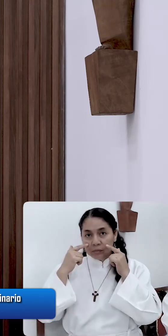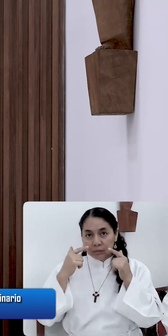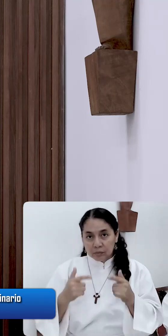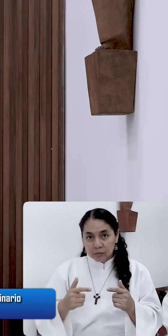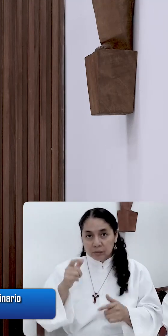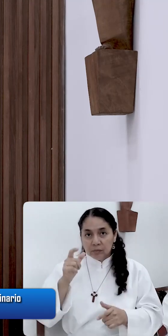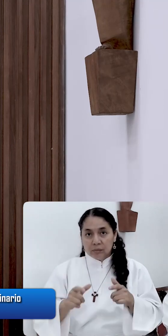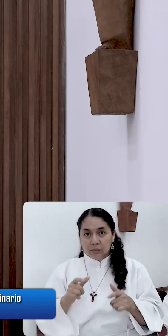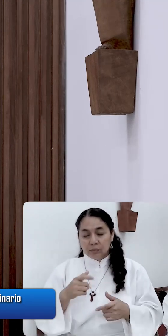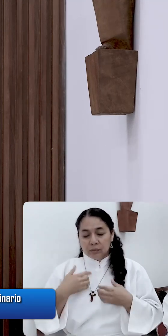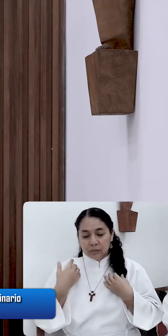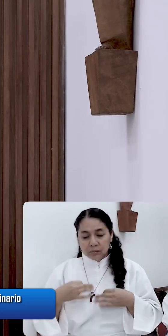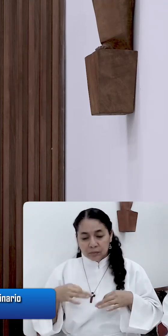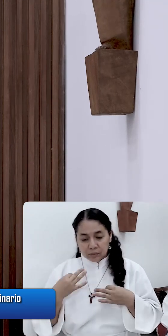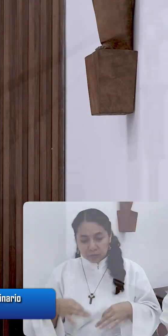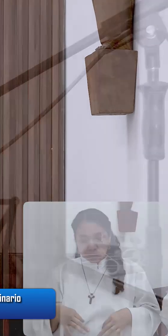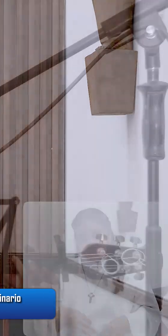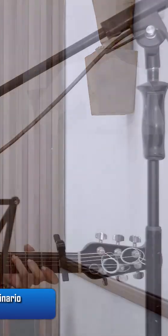los sencillos.